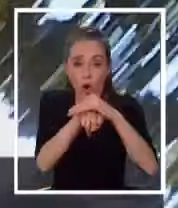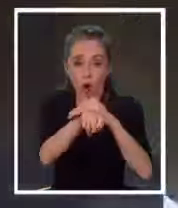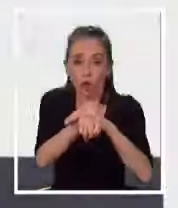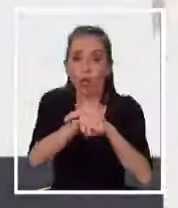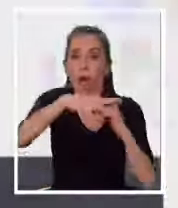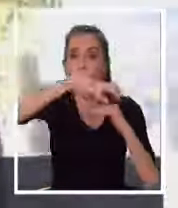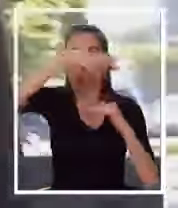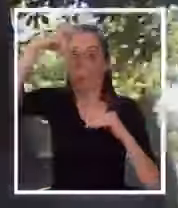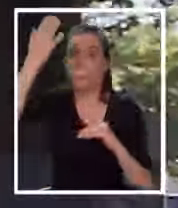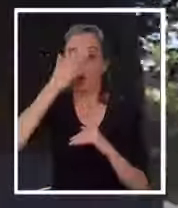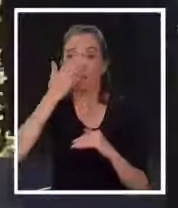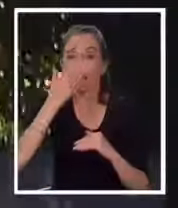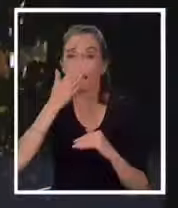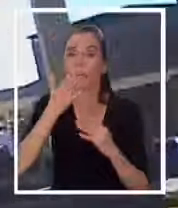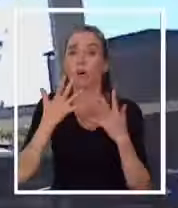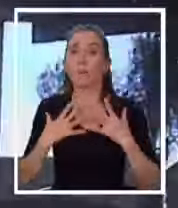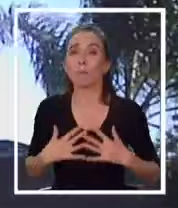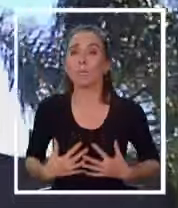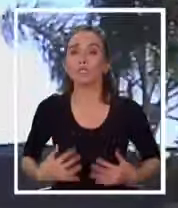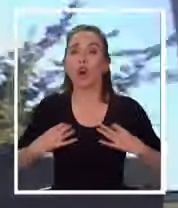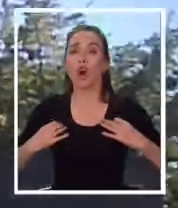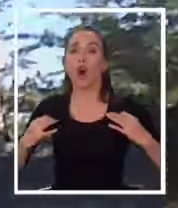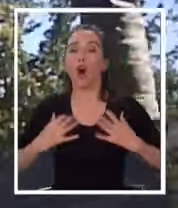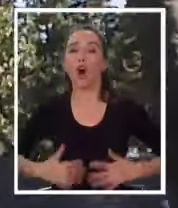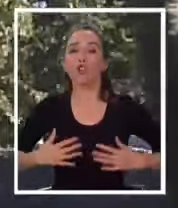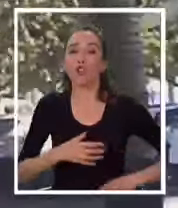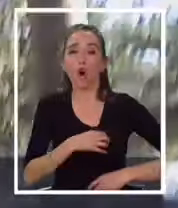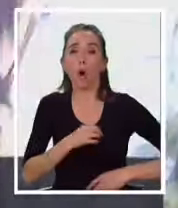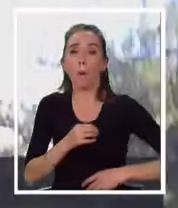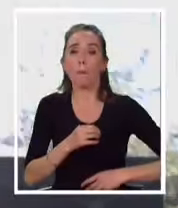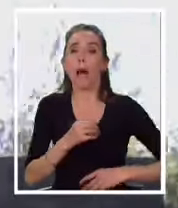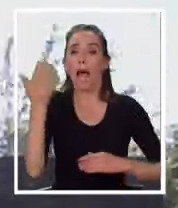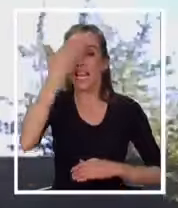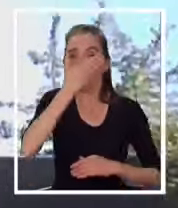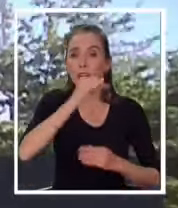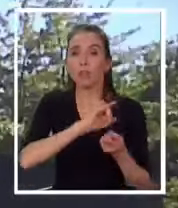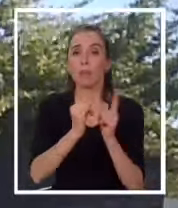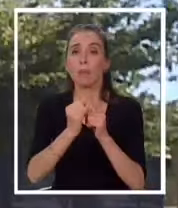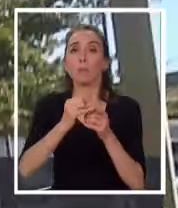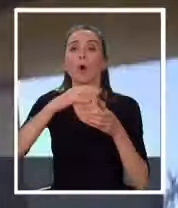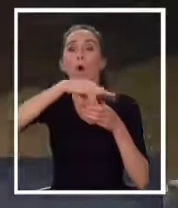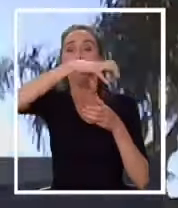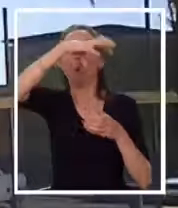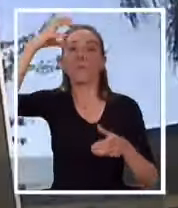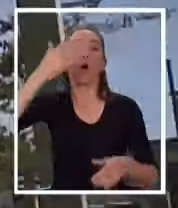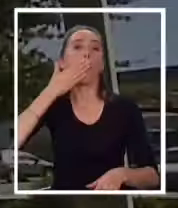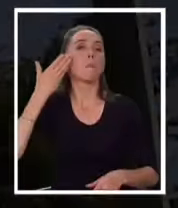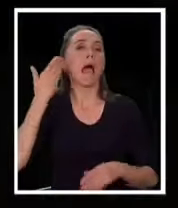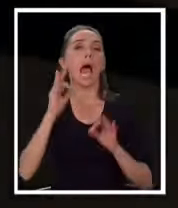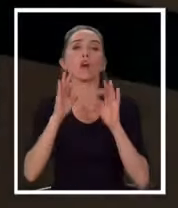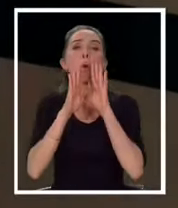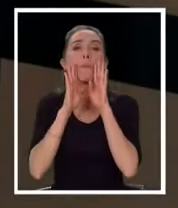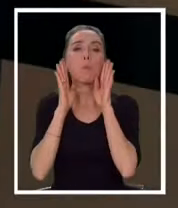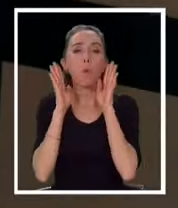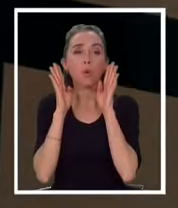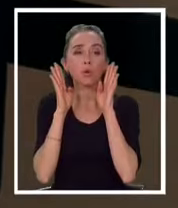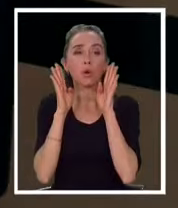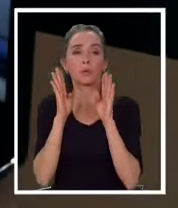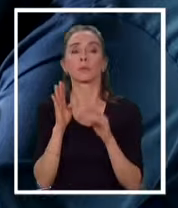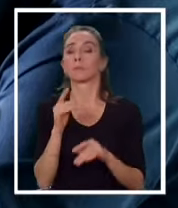¿Ya? Más que nada los ropajes de la persona. Claro. Sale un humo negro por mientras y después sale blanco. Ya. Súper puro. Pero ya